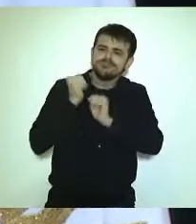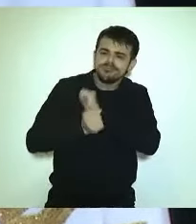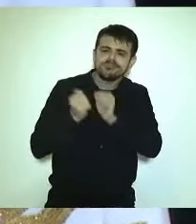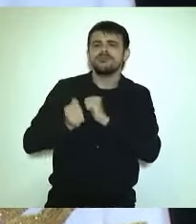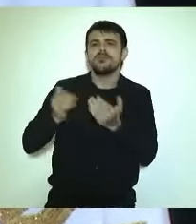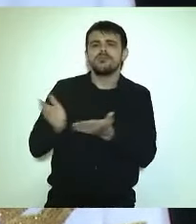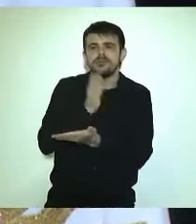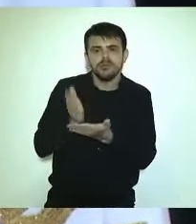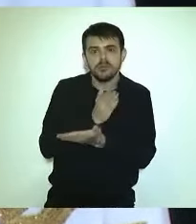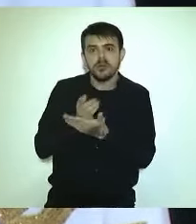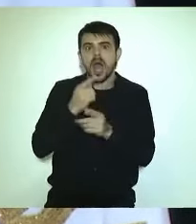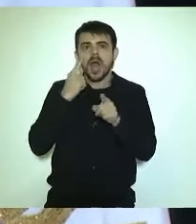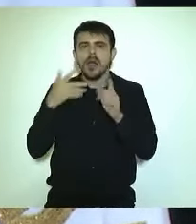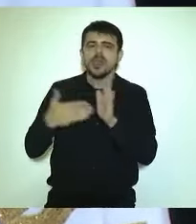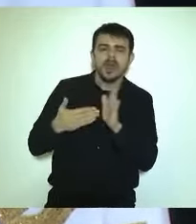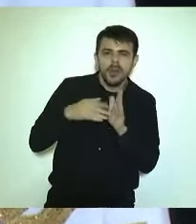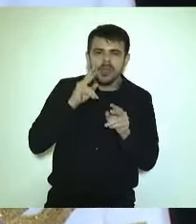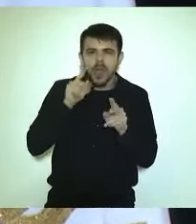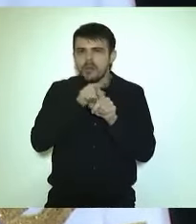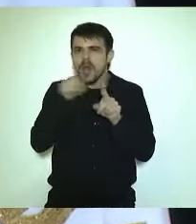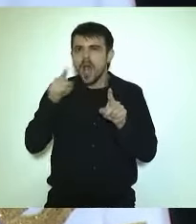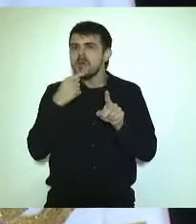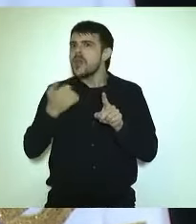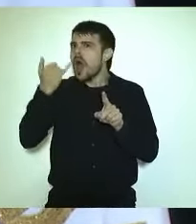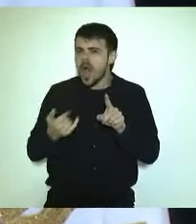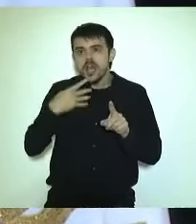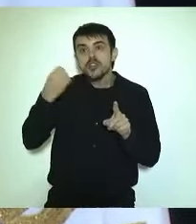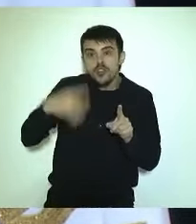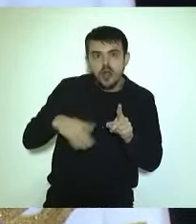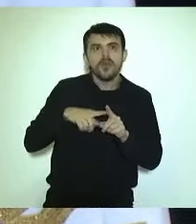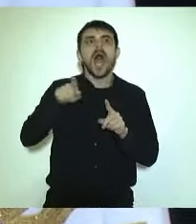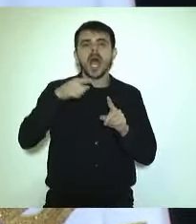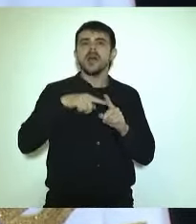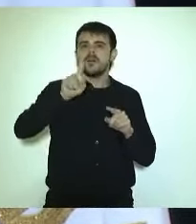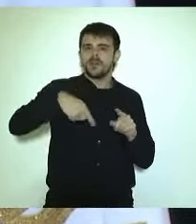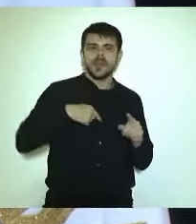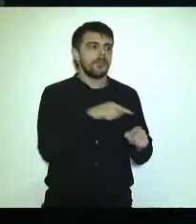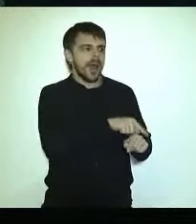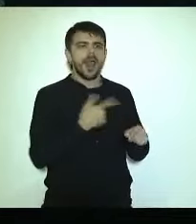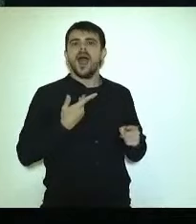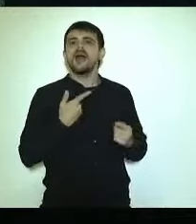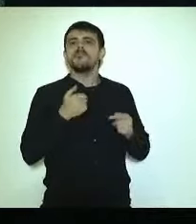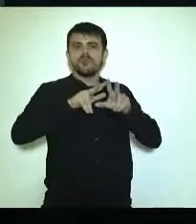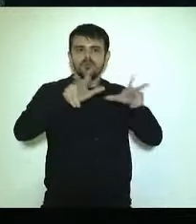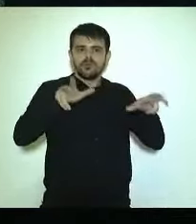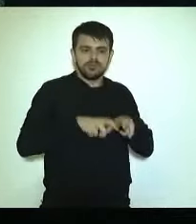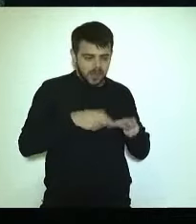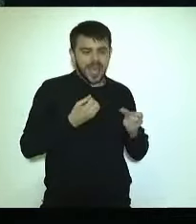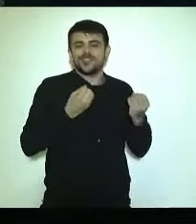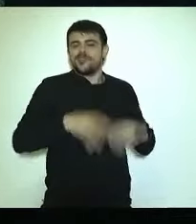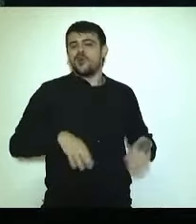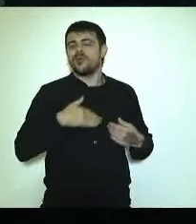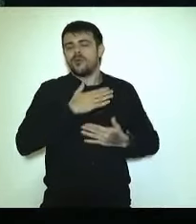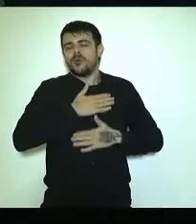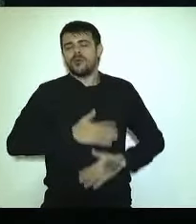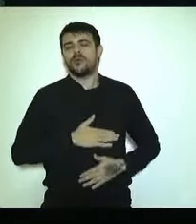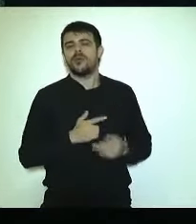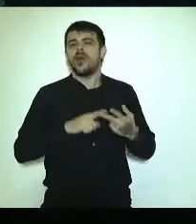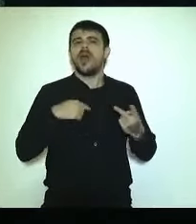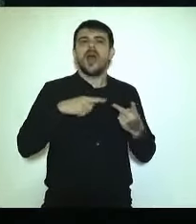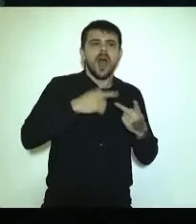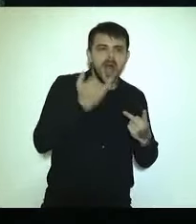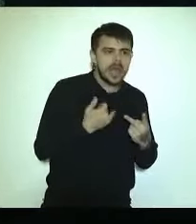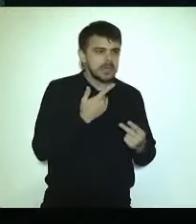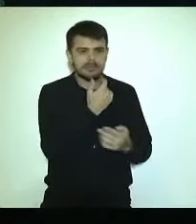no futuro tiene o no super hábil tiene o no déficit y nosotros todavía seguimos esperando más de una vez